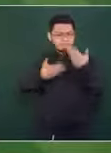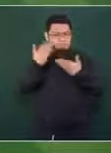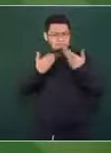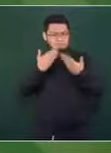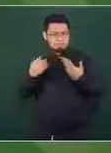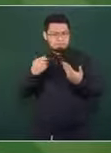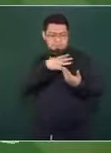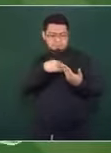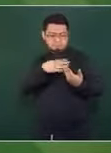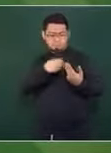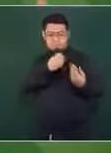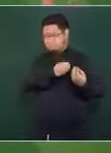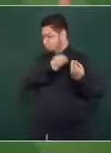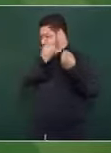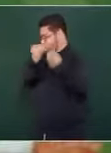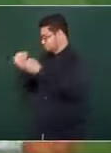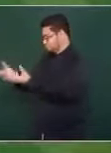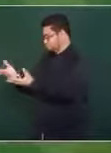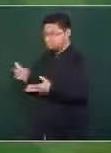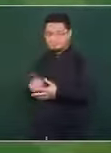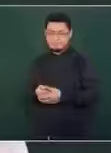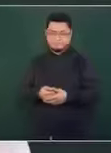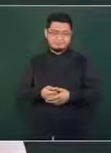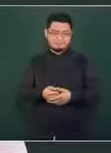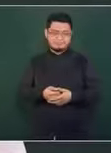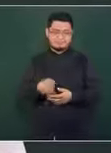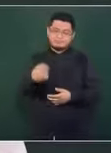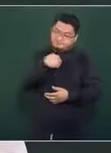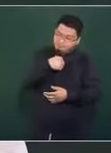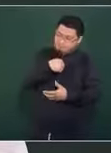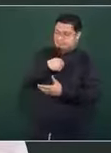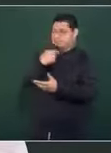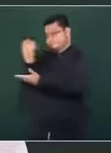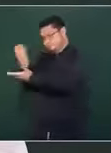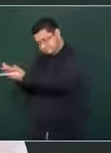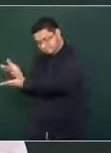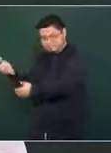sea, soy parte, pues, de la UNAM.